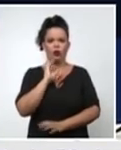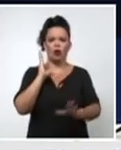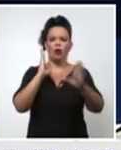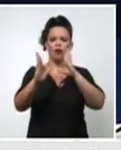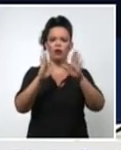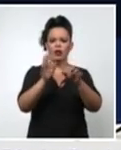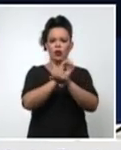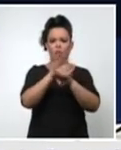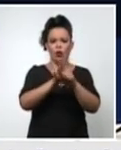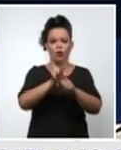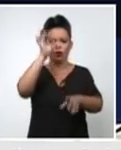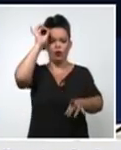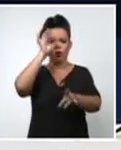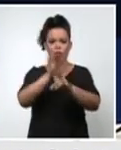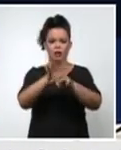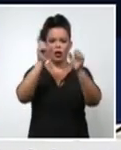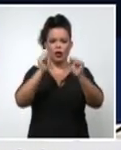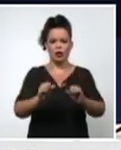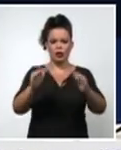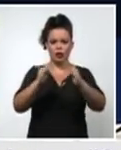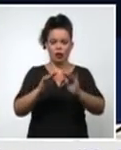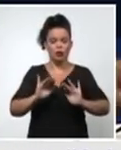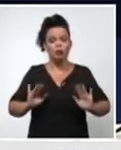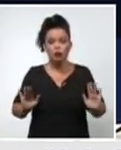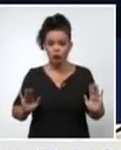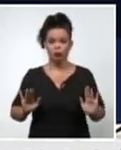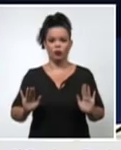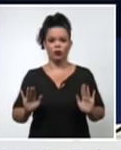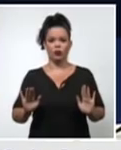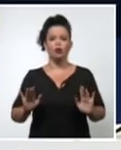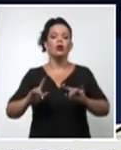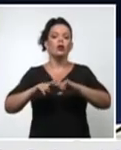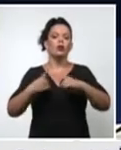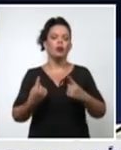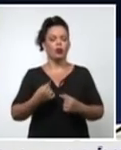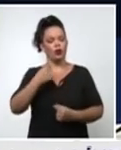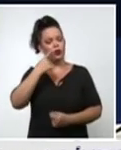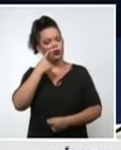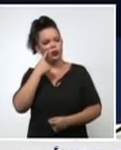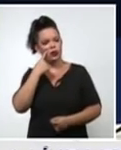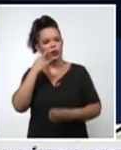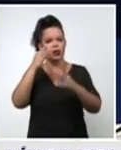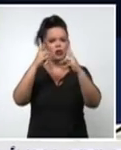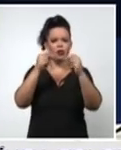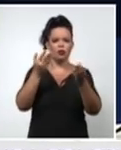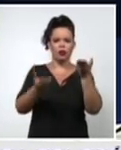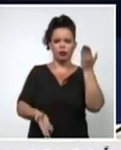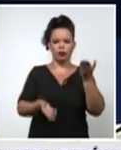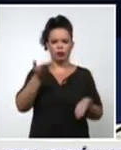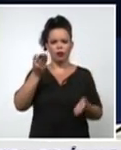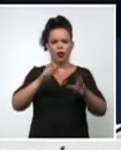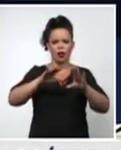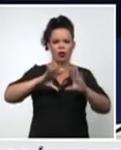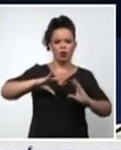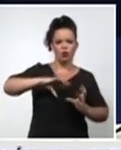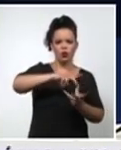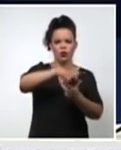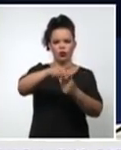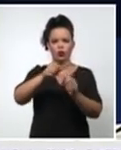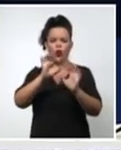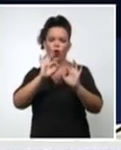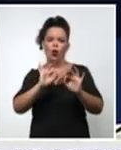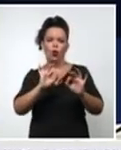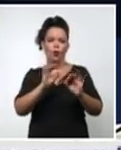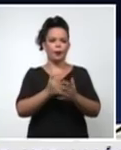algunas personas que viven en el exterior o cuando uno participa en una videoconferencia donde participan otros